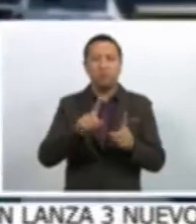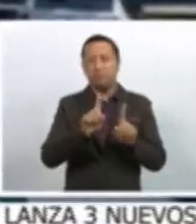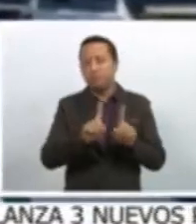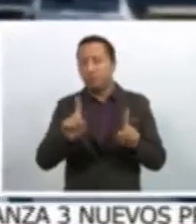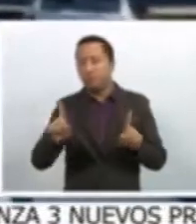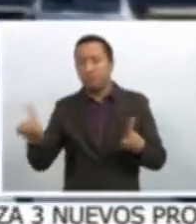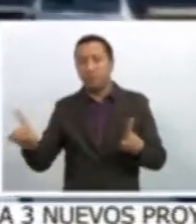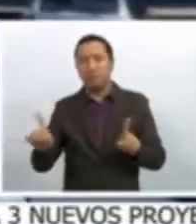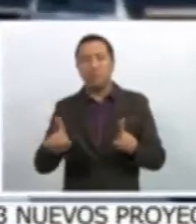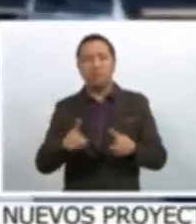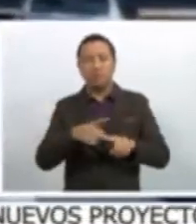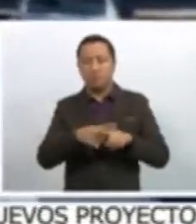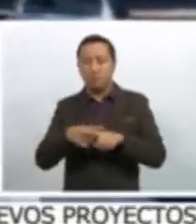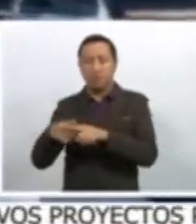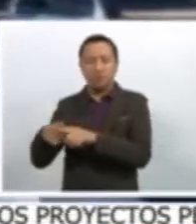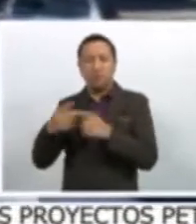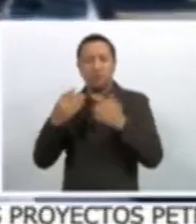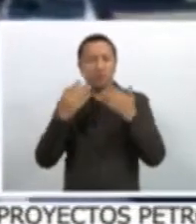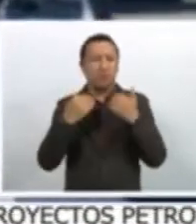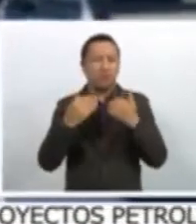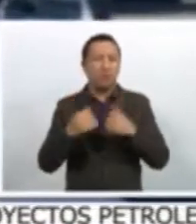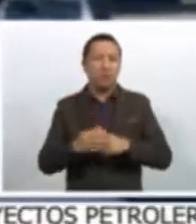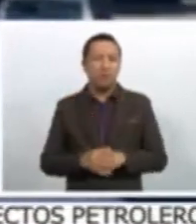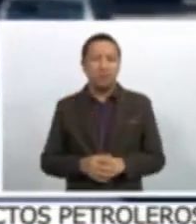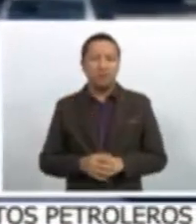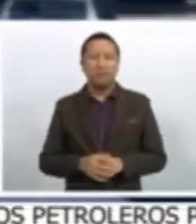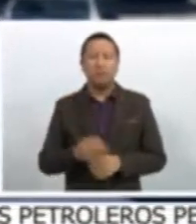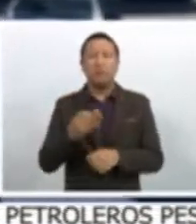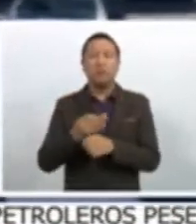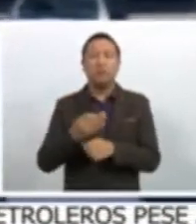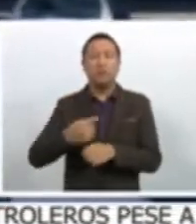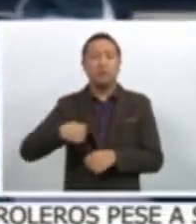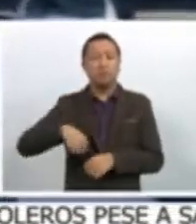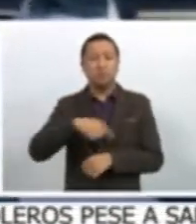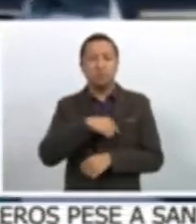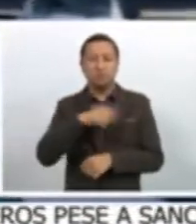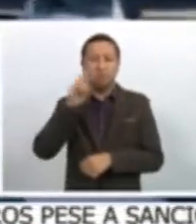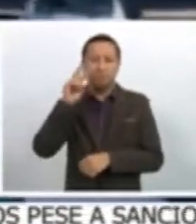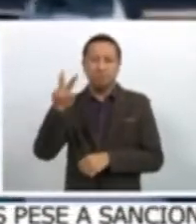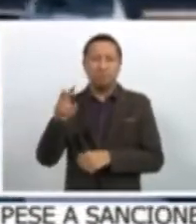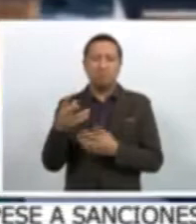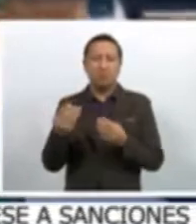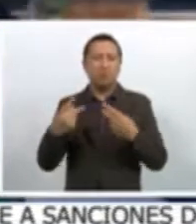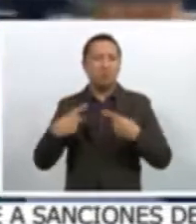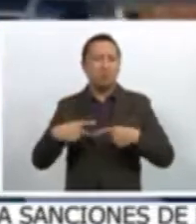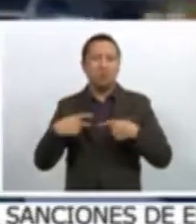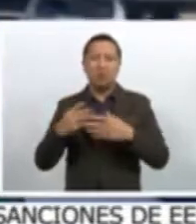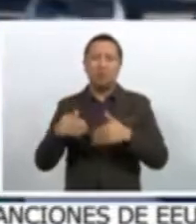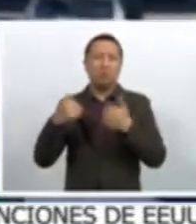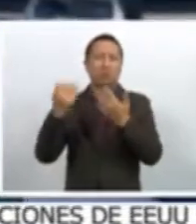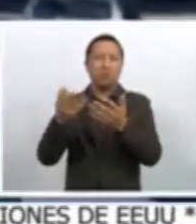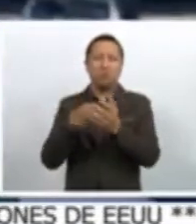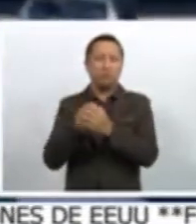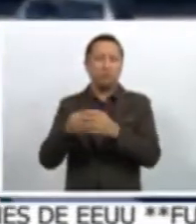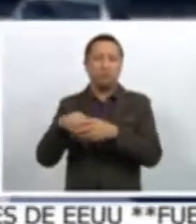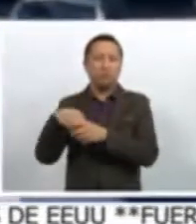en Mancomer pues también pues ahorita estamos viendo que están muchas personas afuera. Yo creo que se tiene que haber más cuidado, y para agilizar un poco